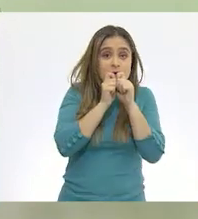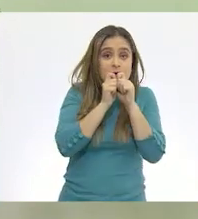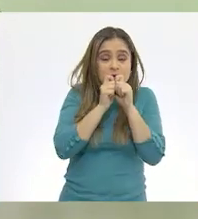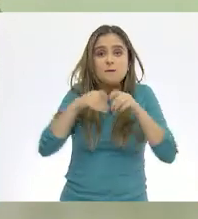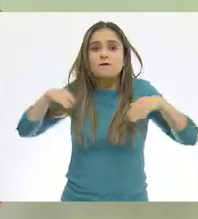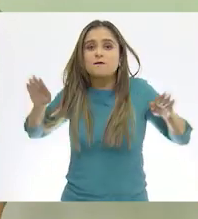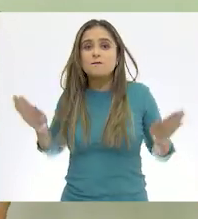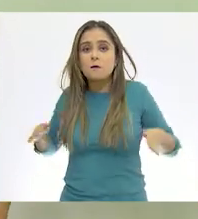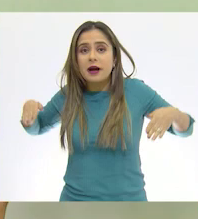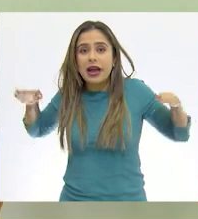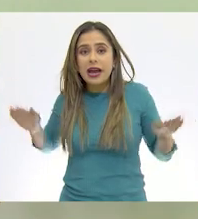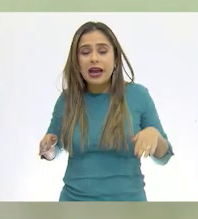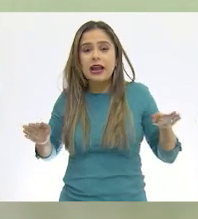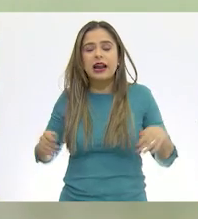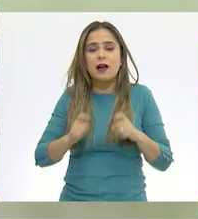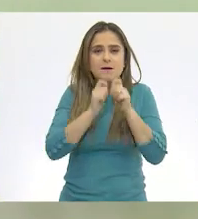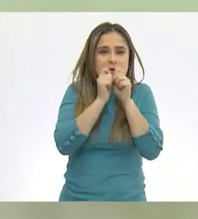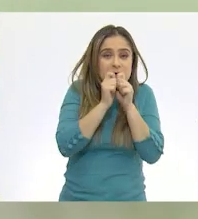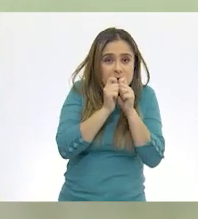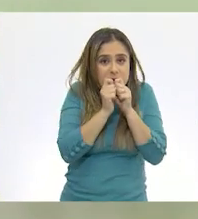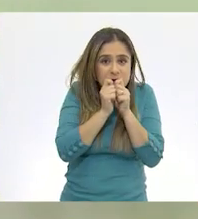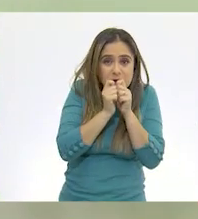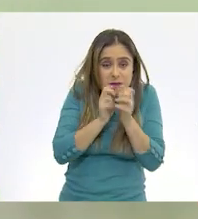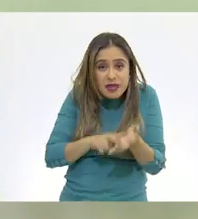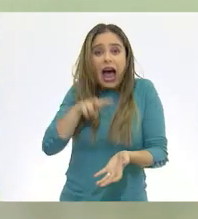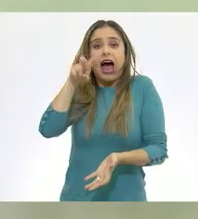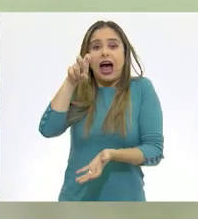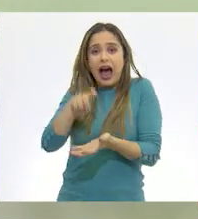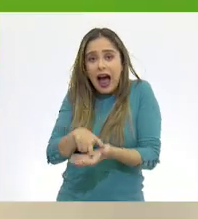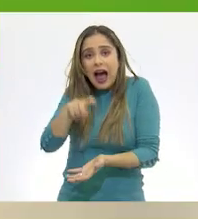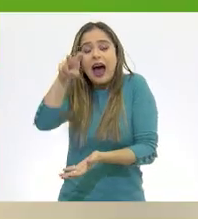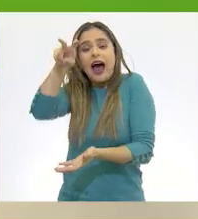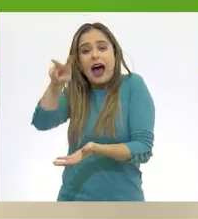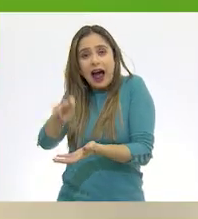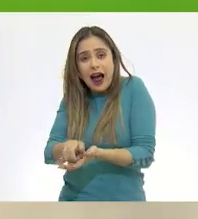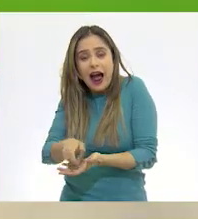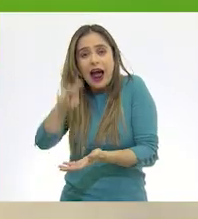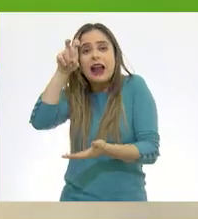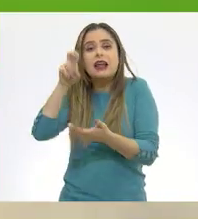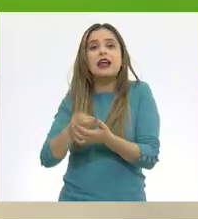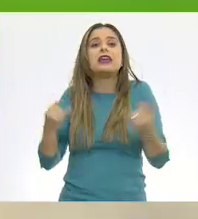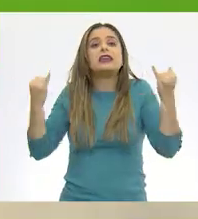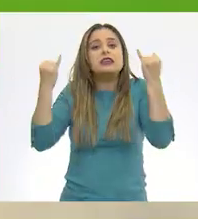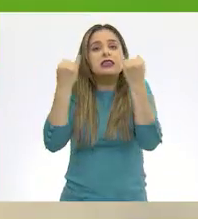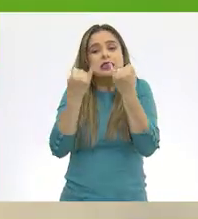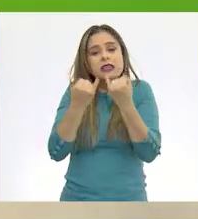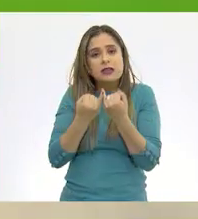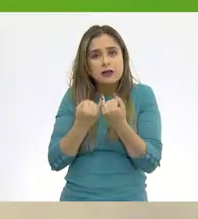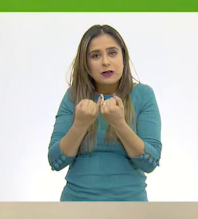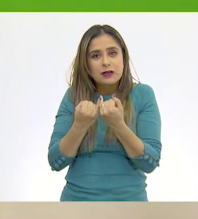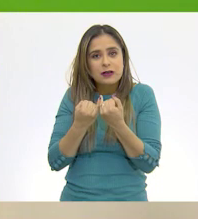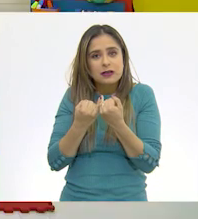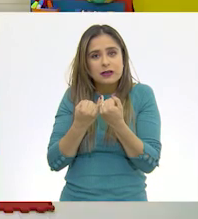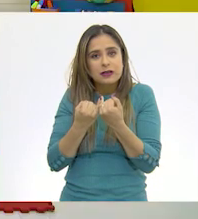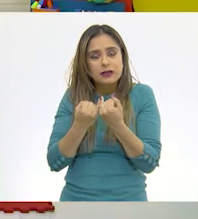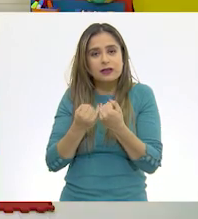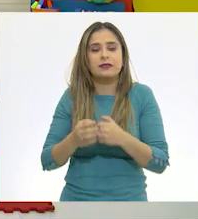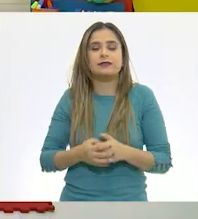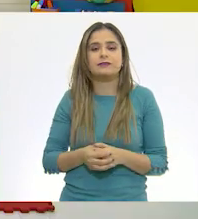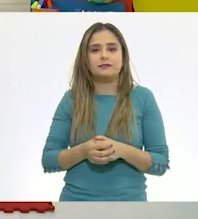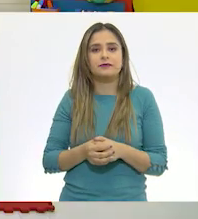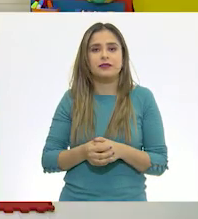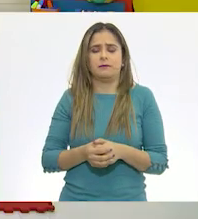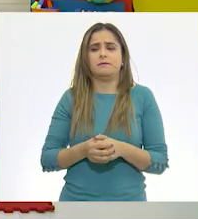vuela, la ardilla salta, como lo cuela.